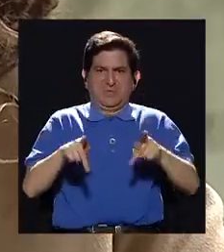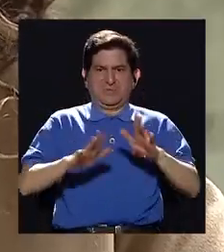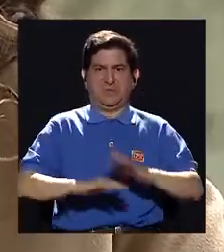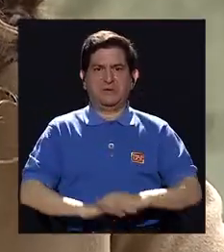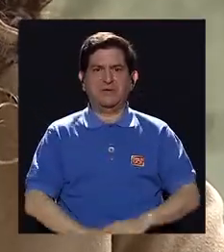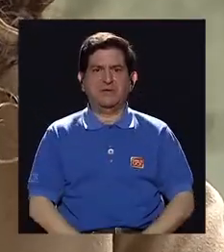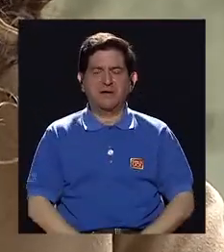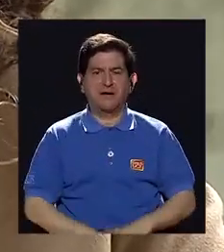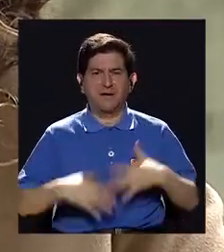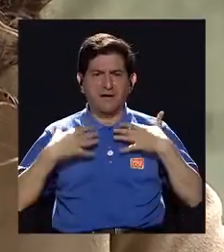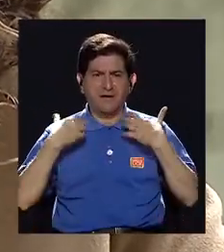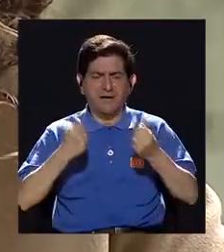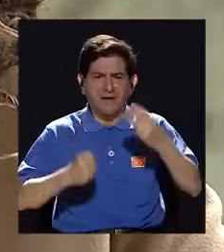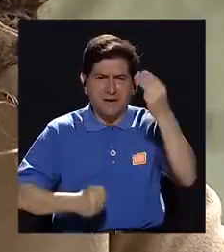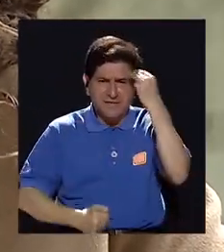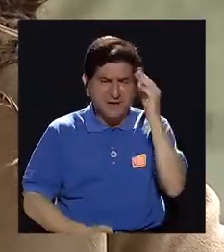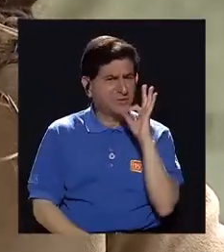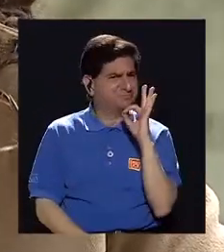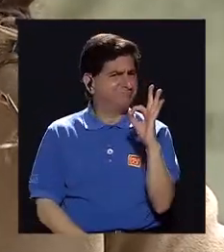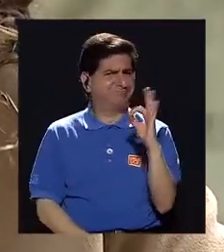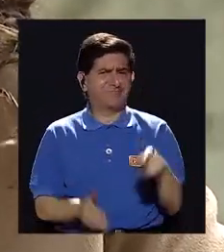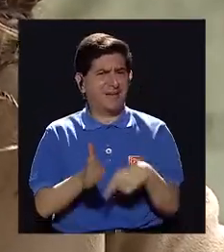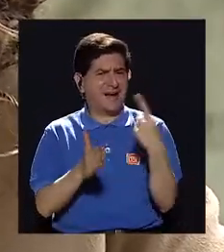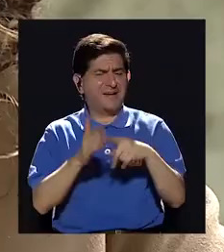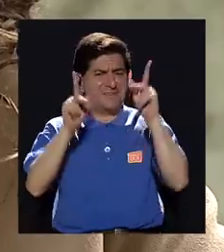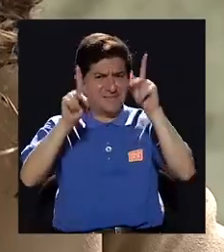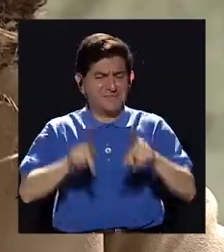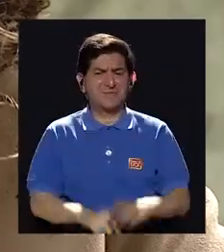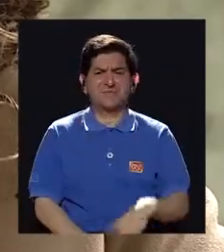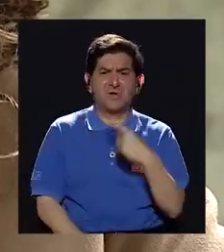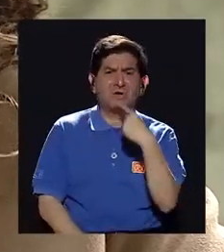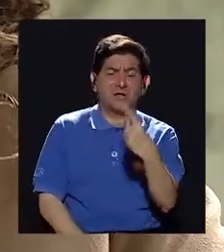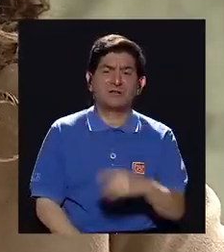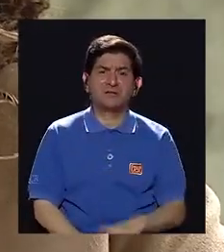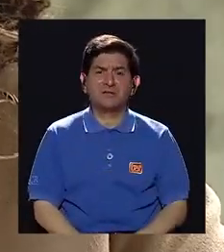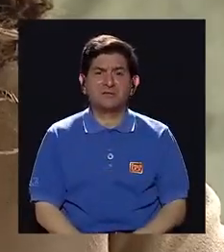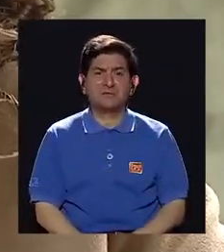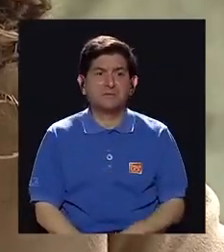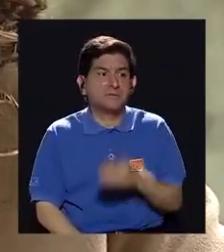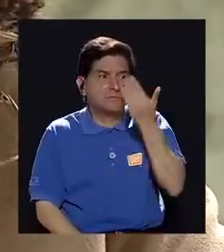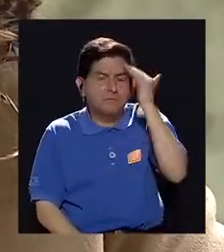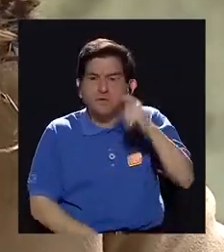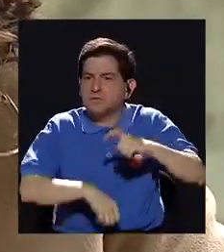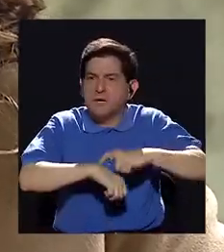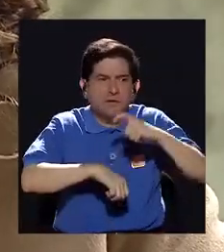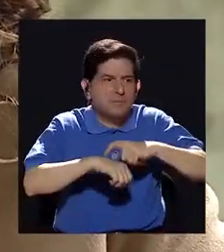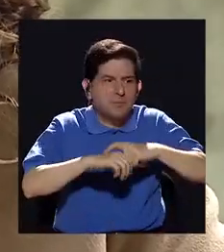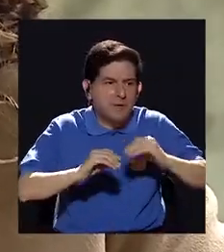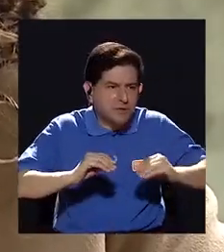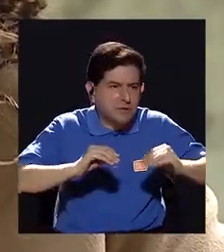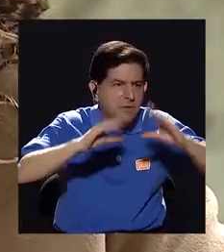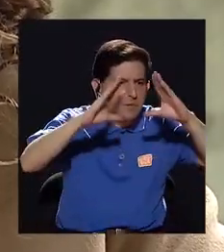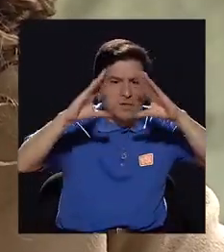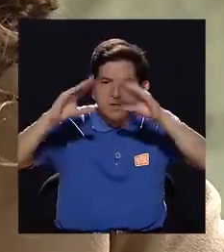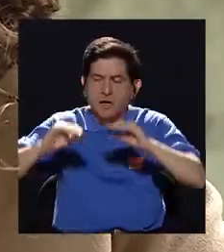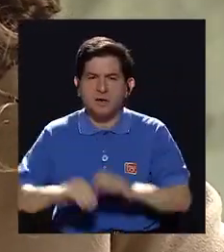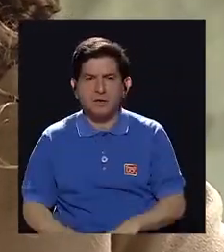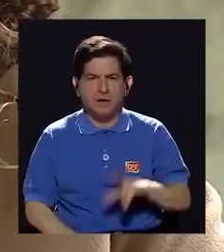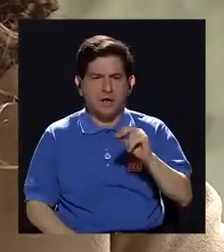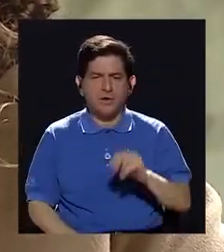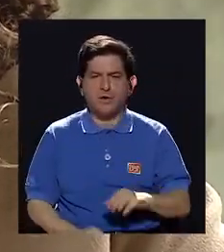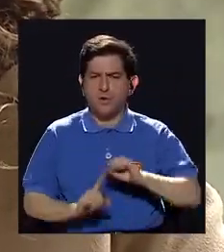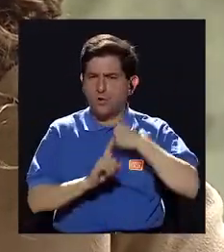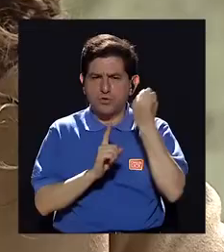persona y la salud mental no va a estar muy bien, porque a veces la persona dice, no sabe ni qué hora es, si es mañana o tarde, no porque